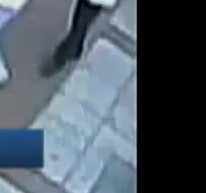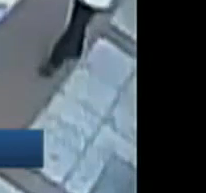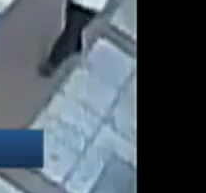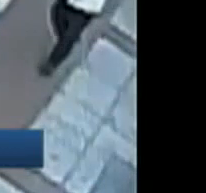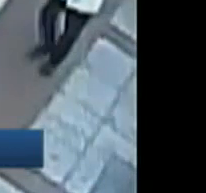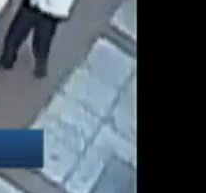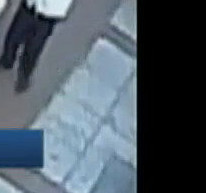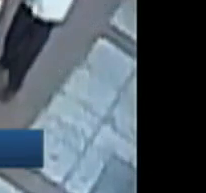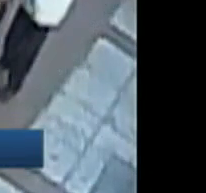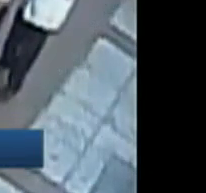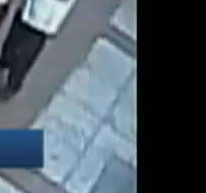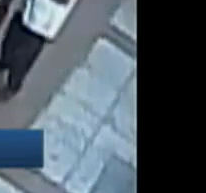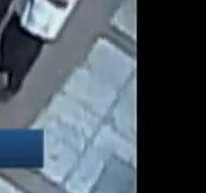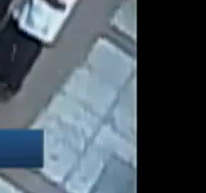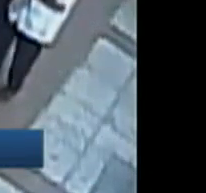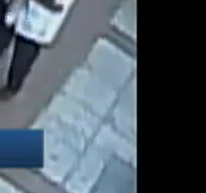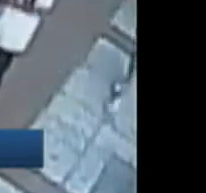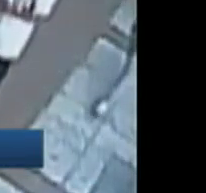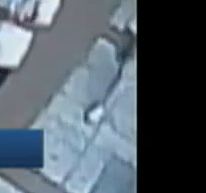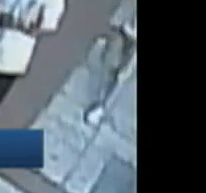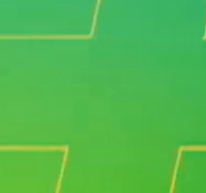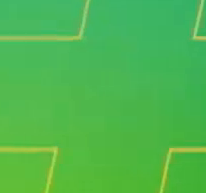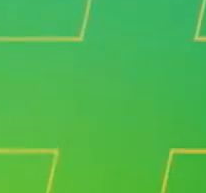en pleno centro de Guayaquil.